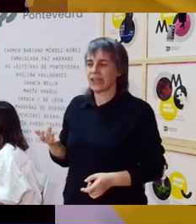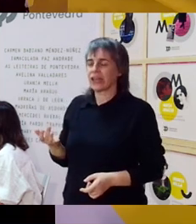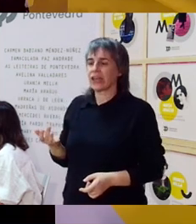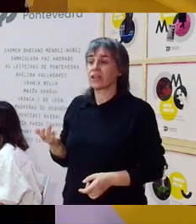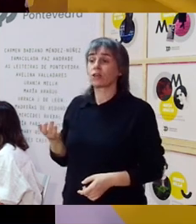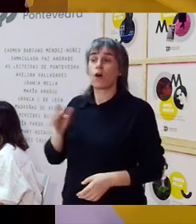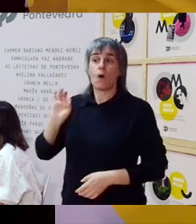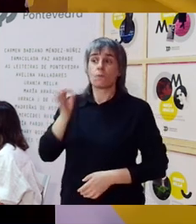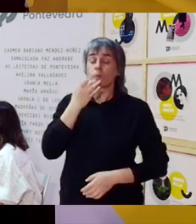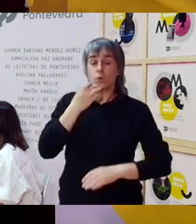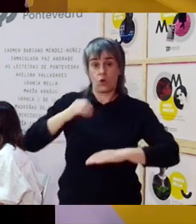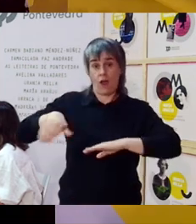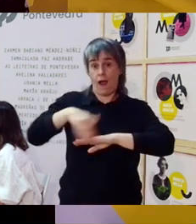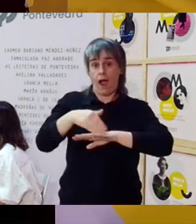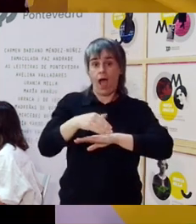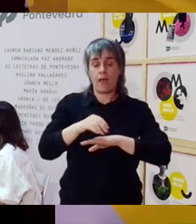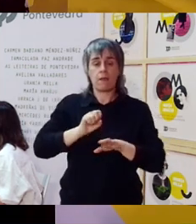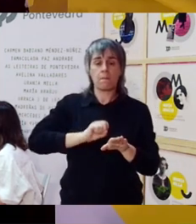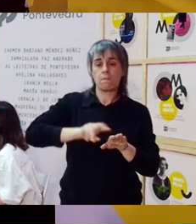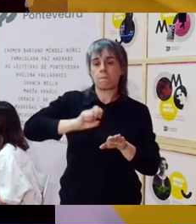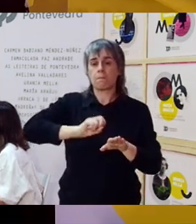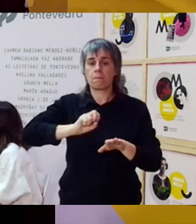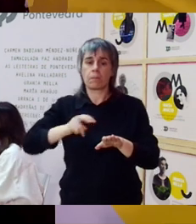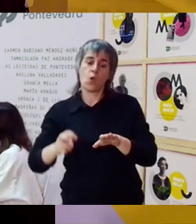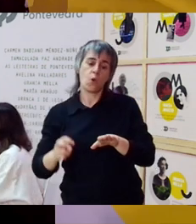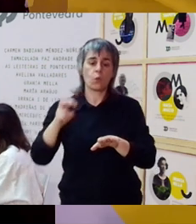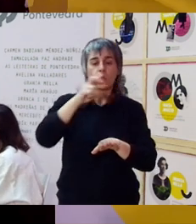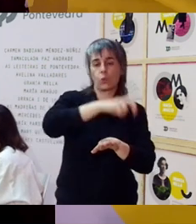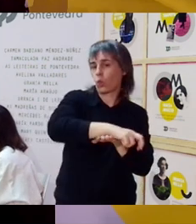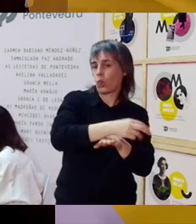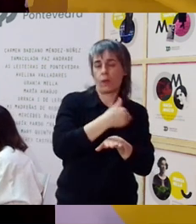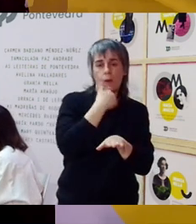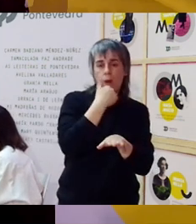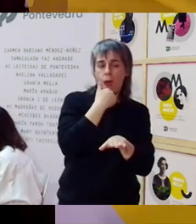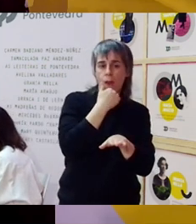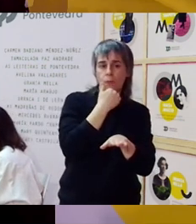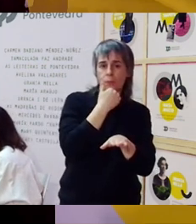paso de peóns, e ela sempre me decía: